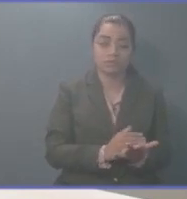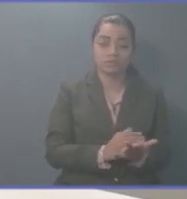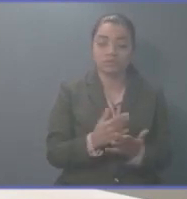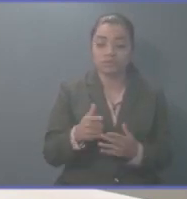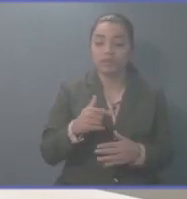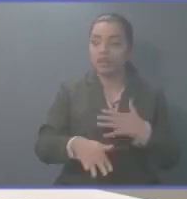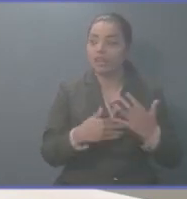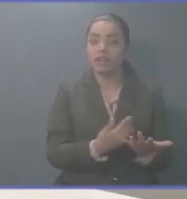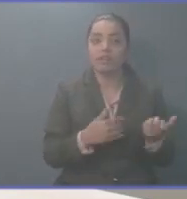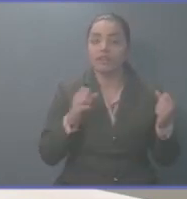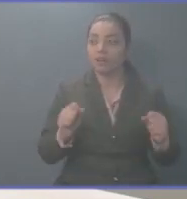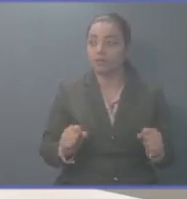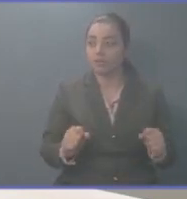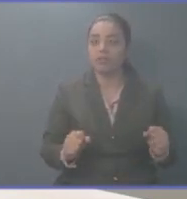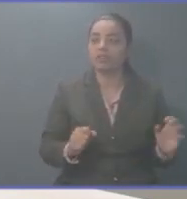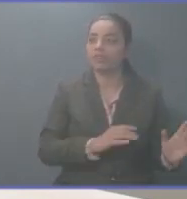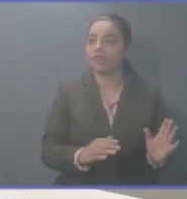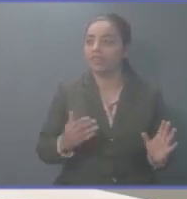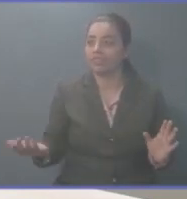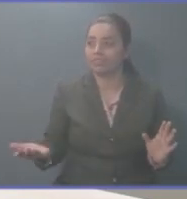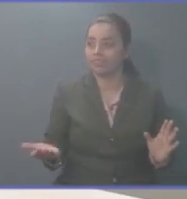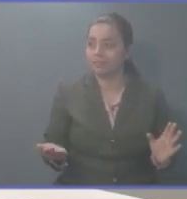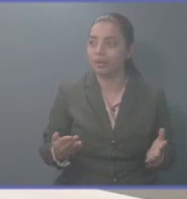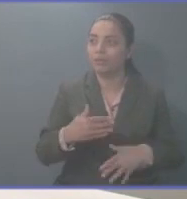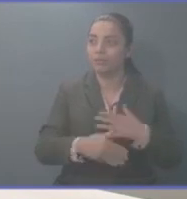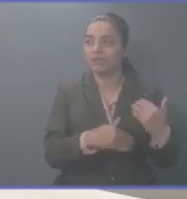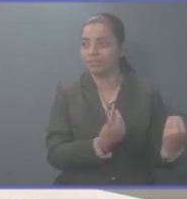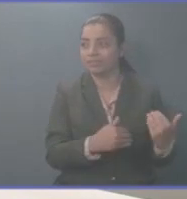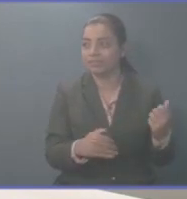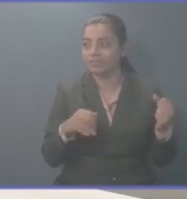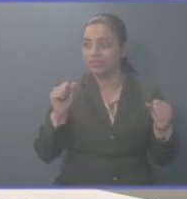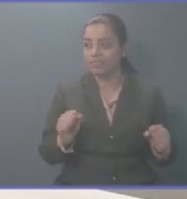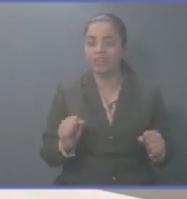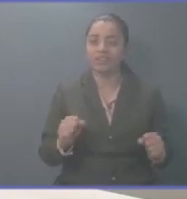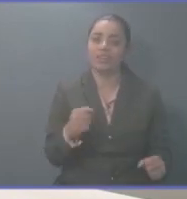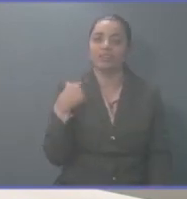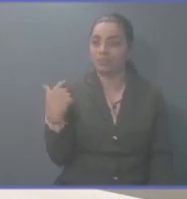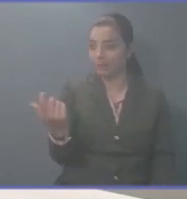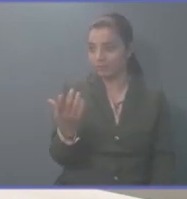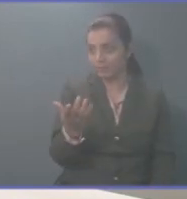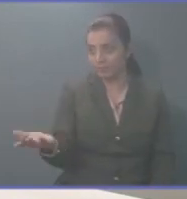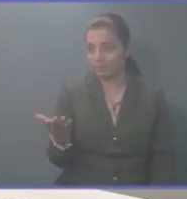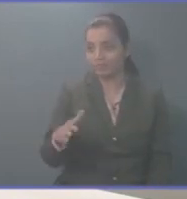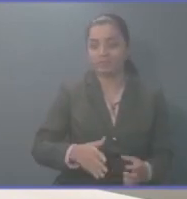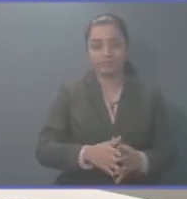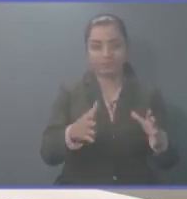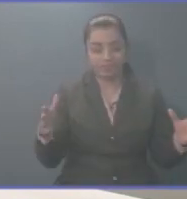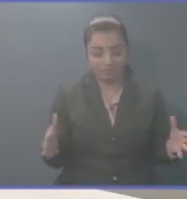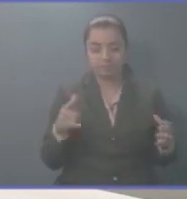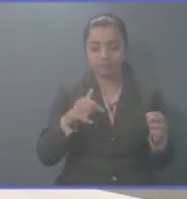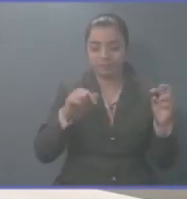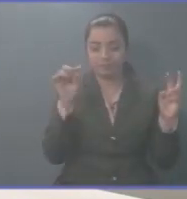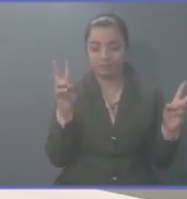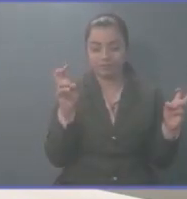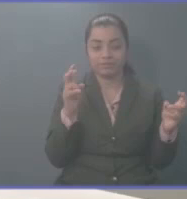el exterior. Entonces yo le pregunto, ¿y no son políticos las personas que le rodean, presidente? O sea, usted no es político, usted